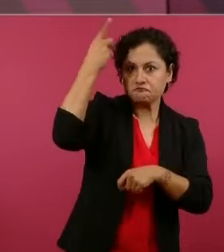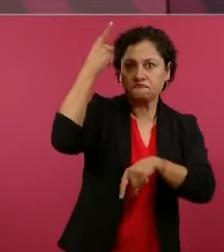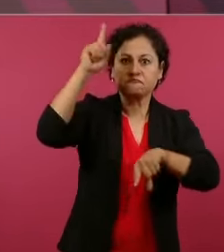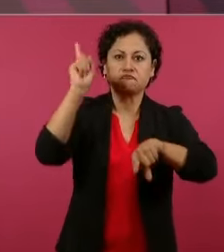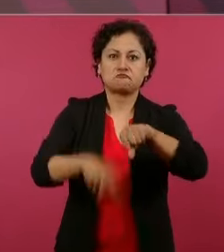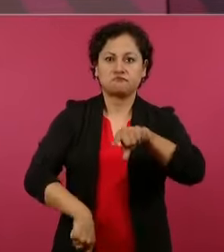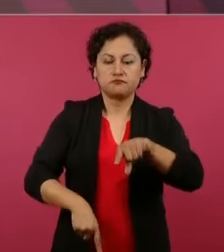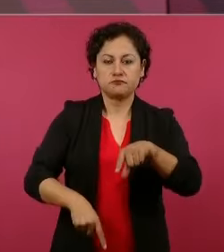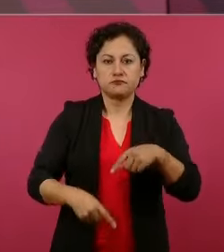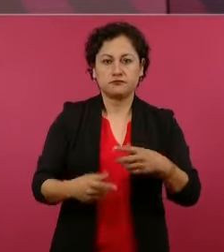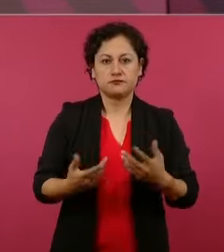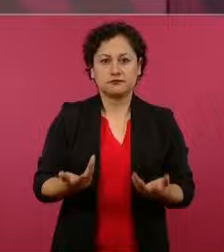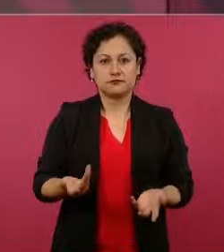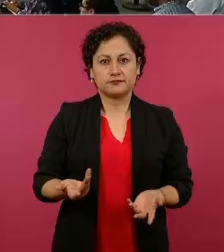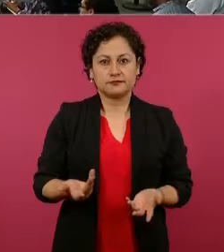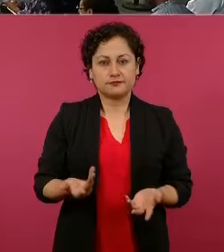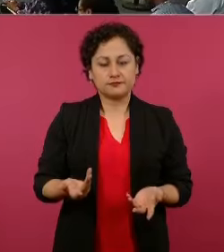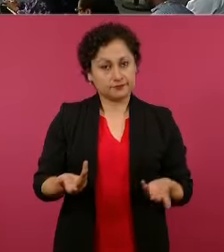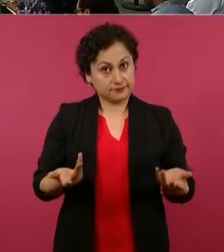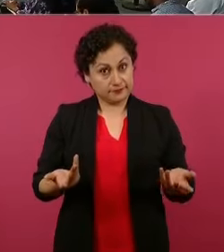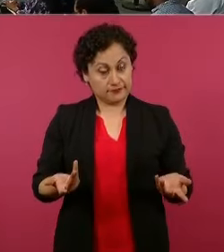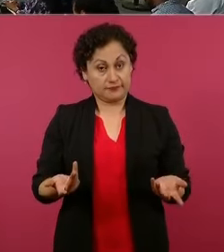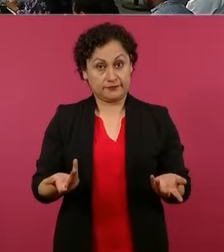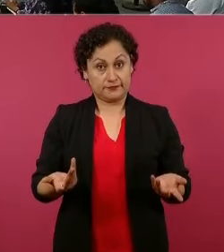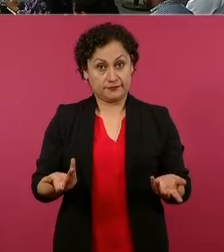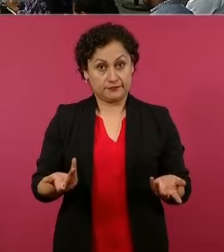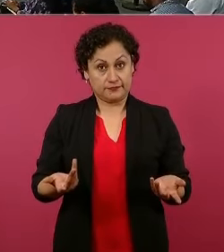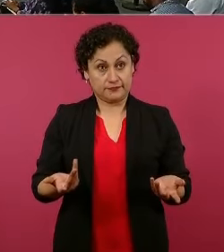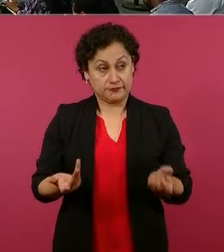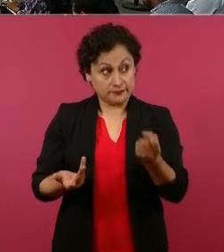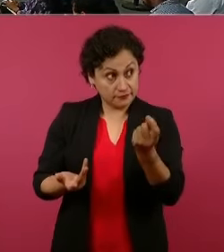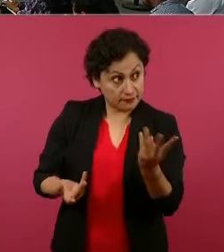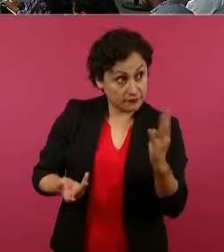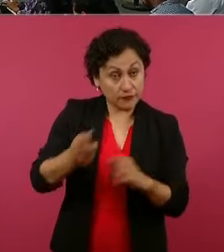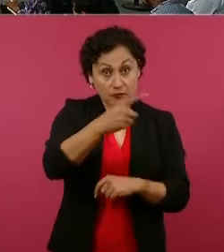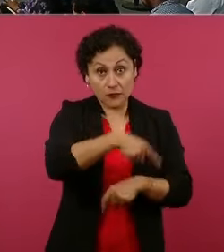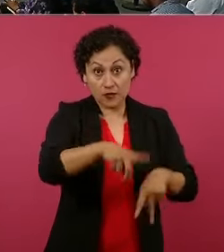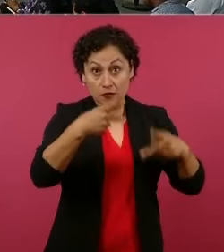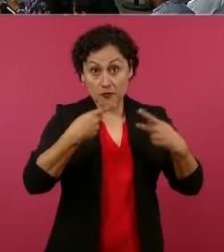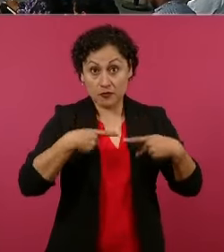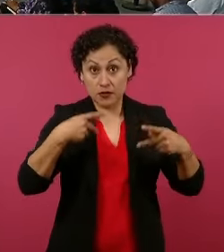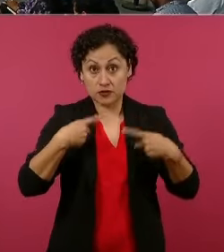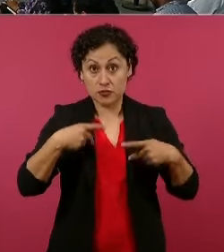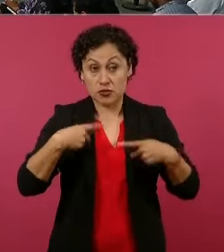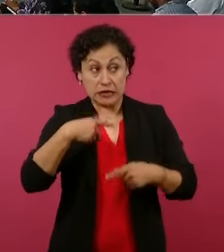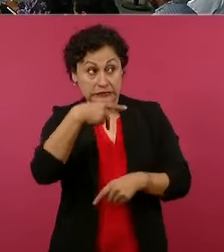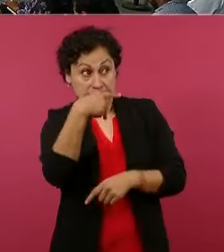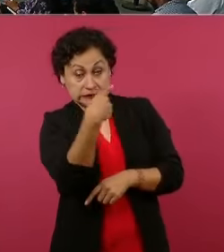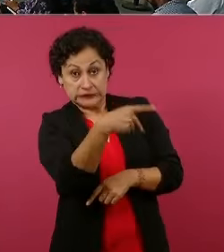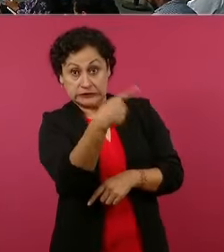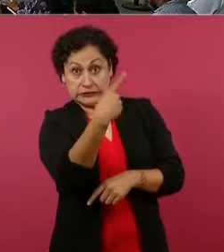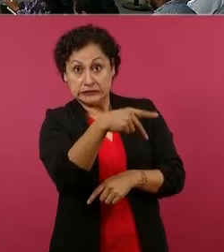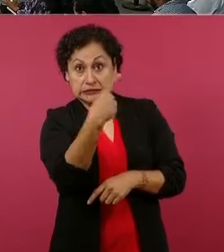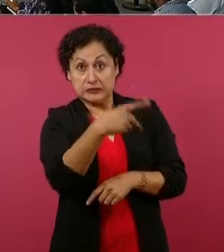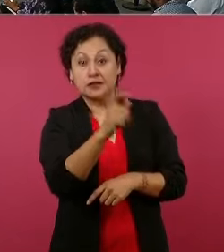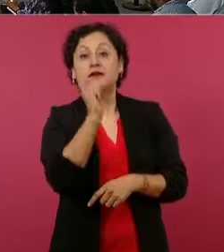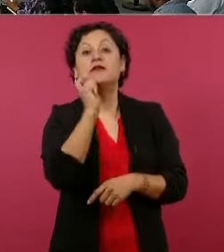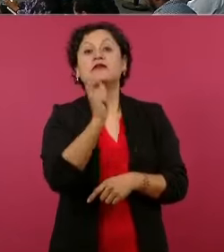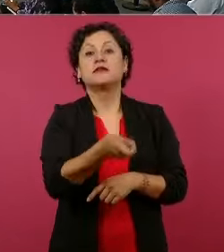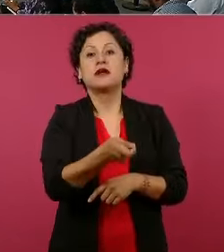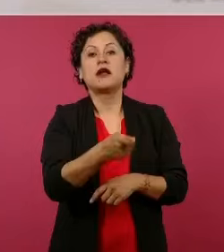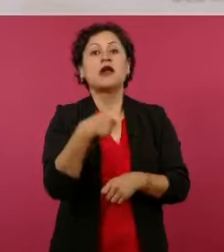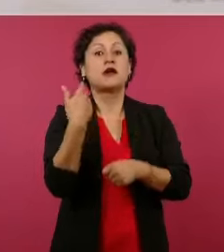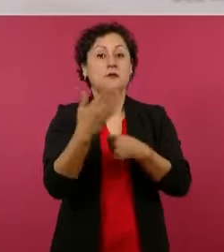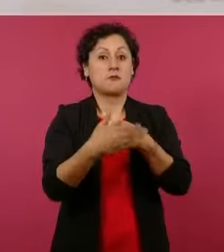elegido que no pueden ellos llevar a cabo otras contr